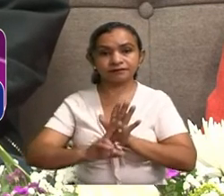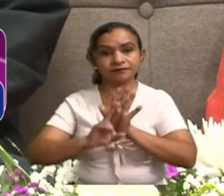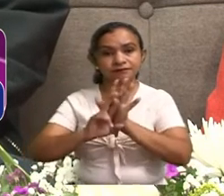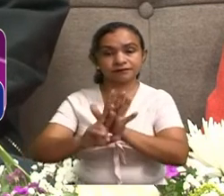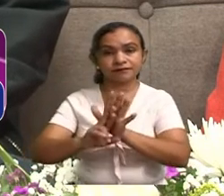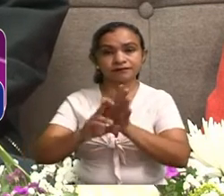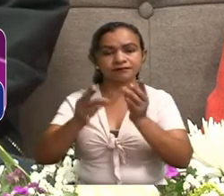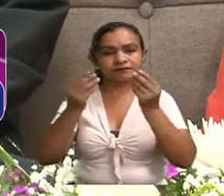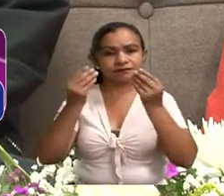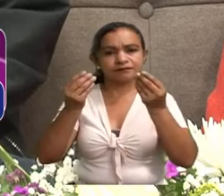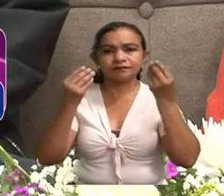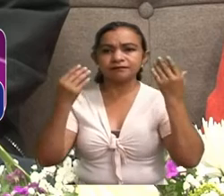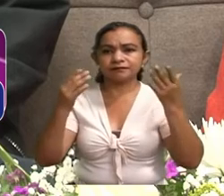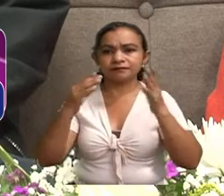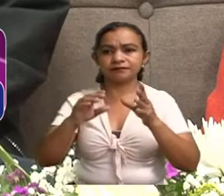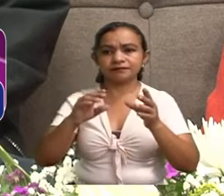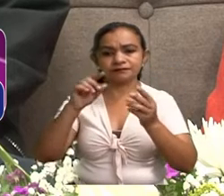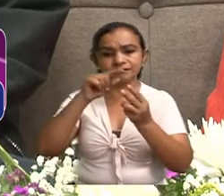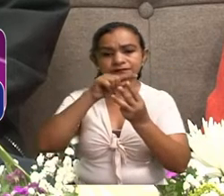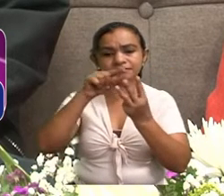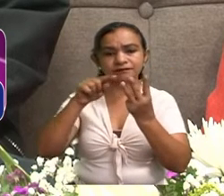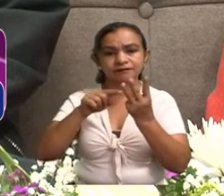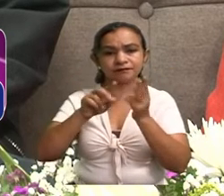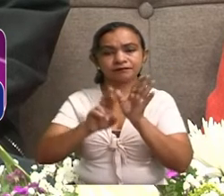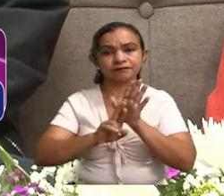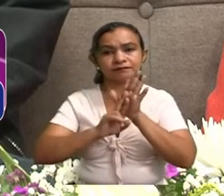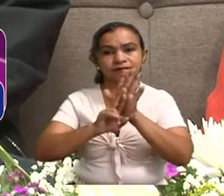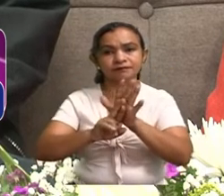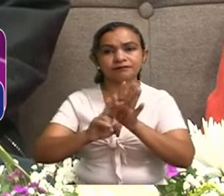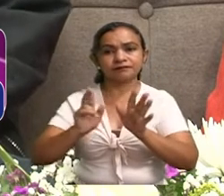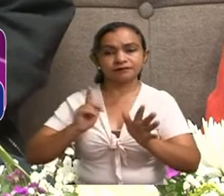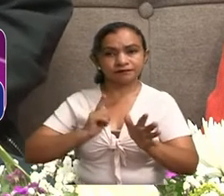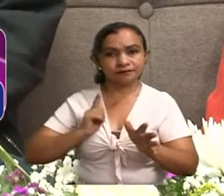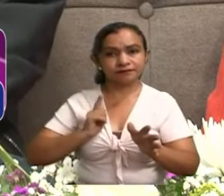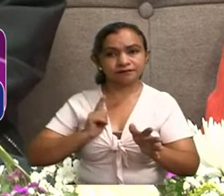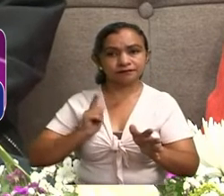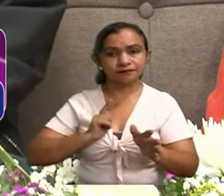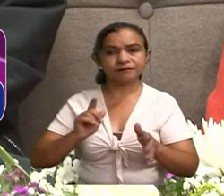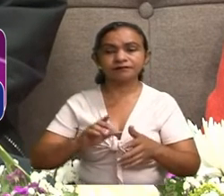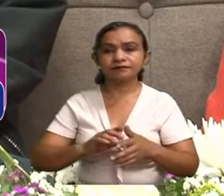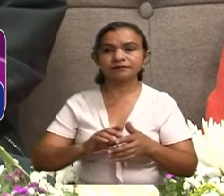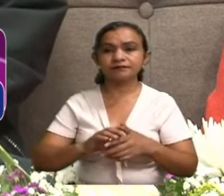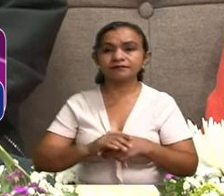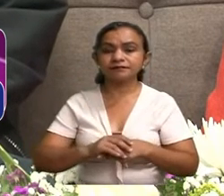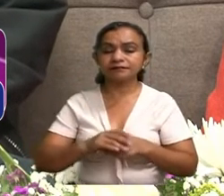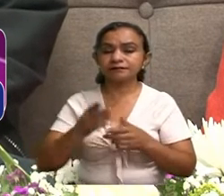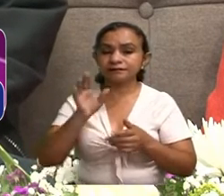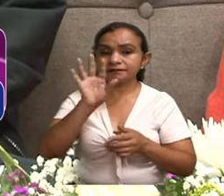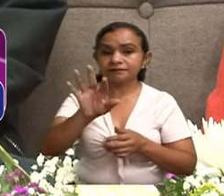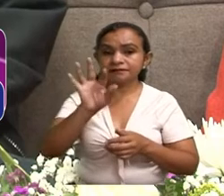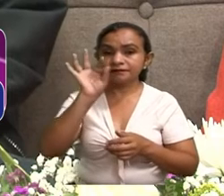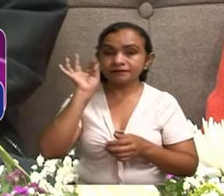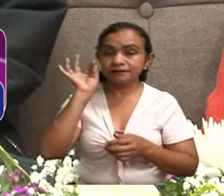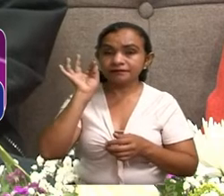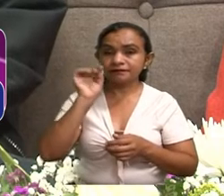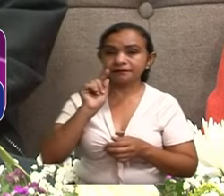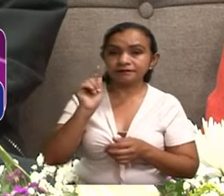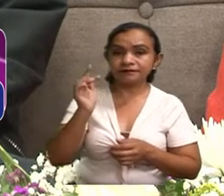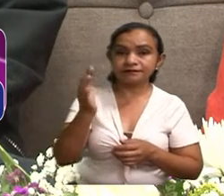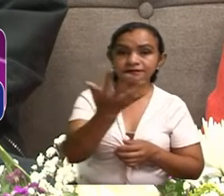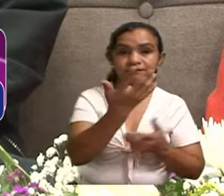los muchos. Vamos a tener 3 representaciones allí, ¿sí?, que estamos en ese proceso de seleccionar porque todos están